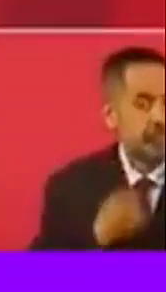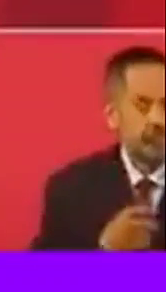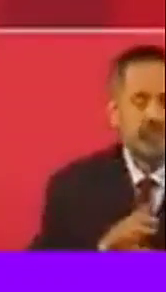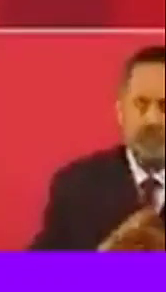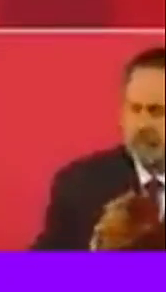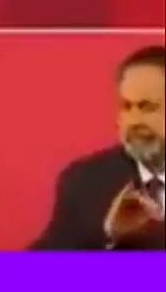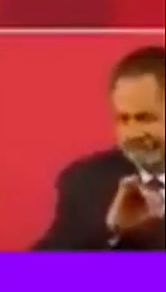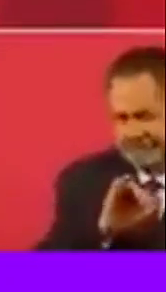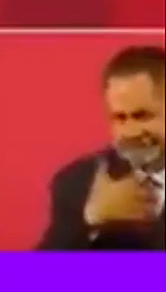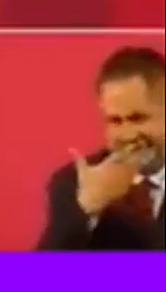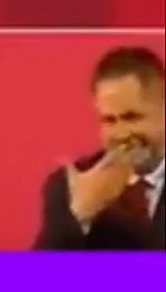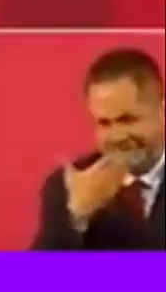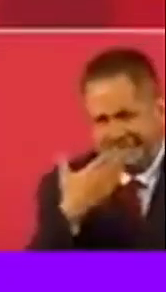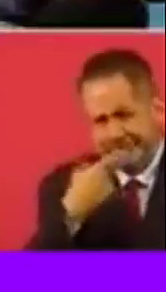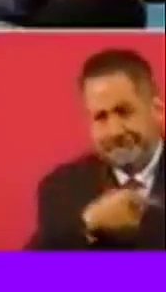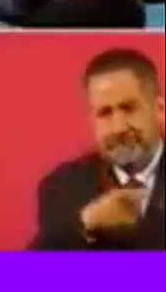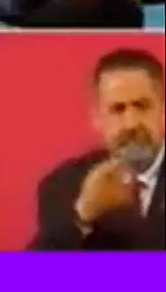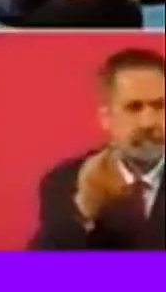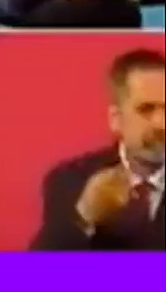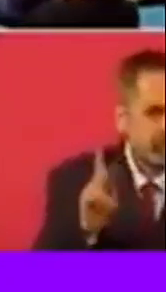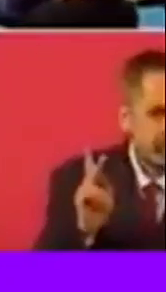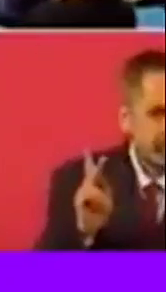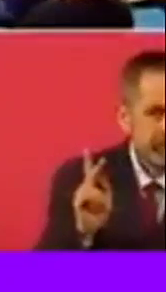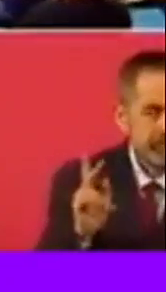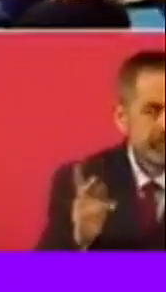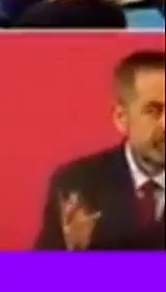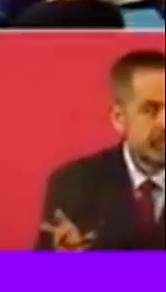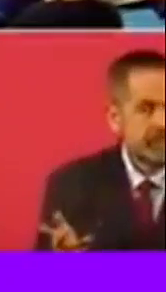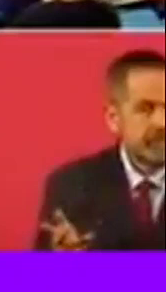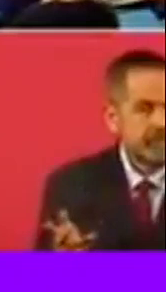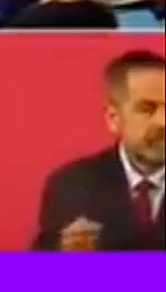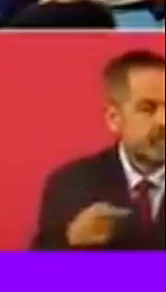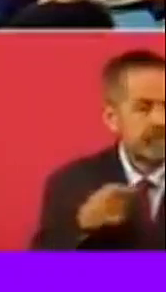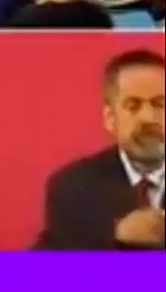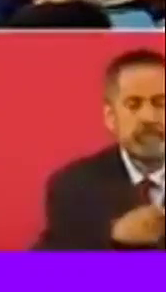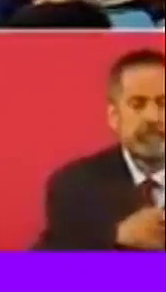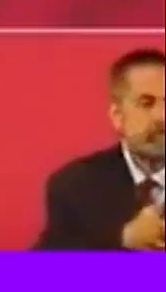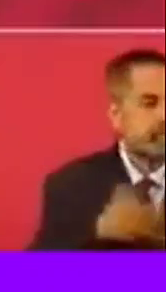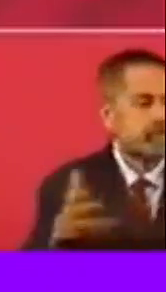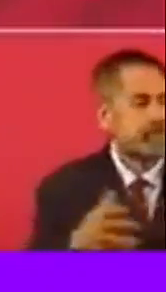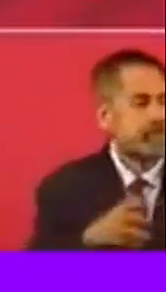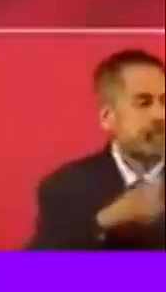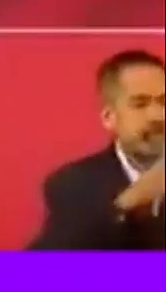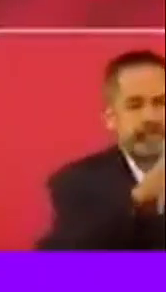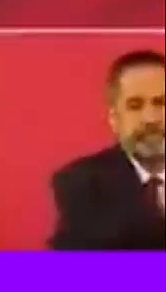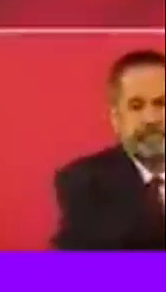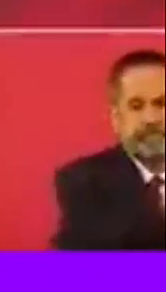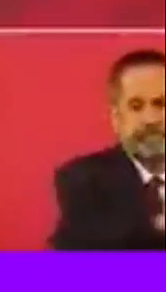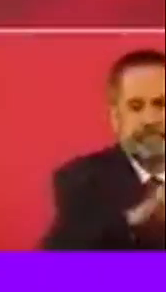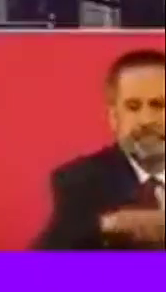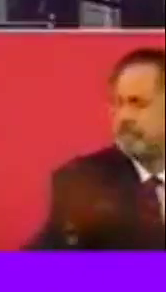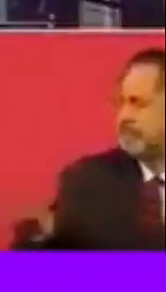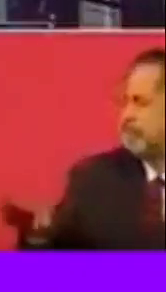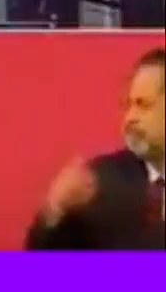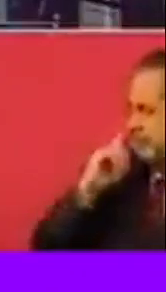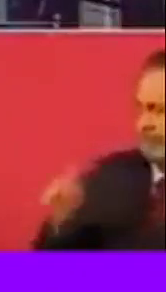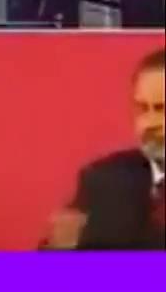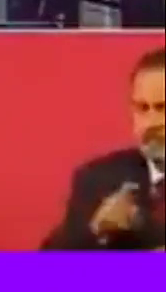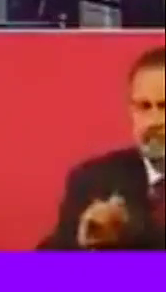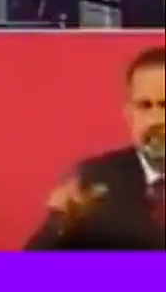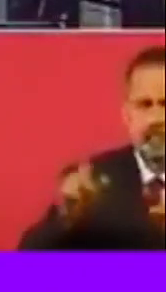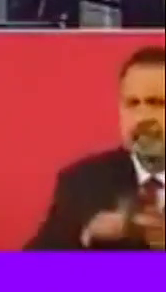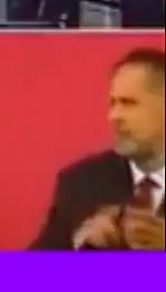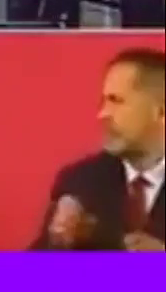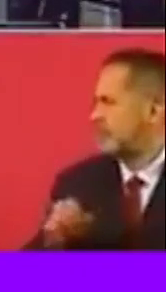producido empleos, jamás ha tenido una empresa. Él no sabe qué es tener una empresa, él no sabe qué es dar empleos. Por